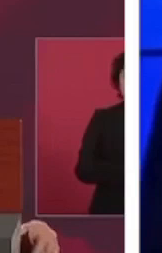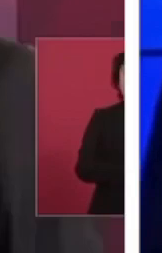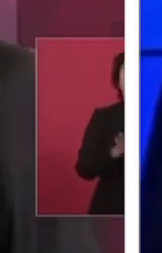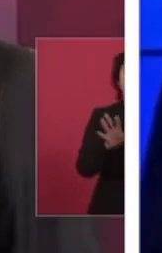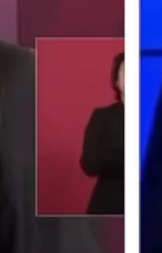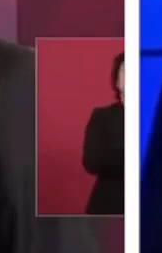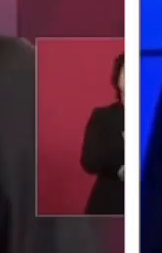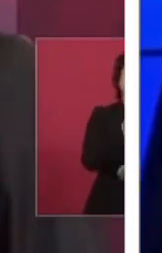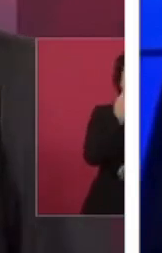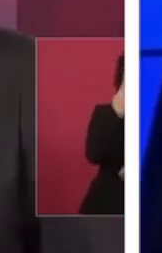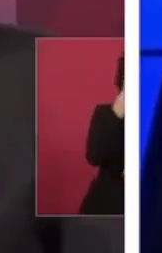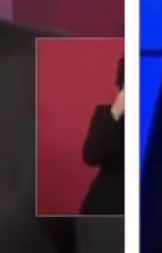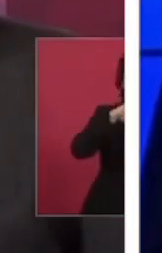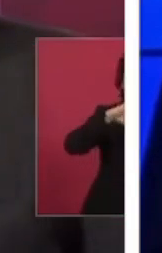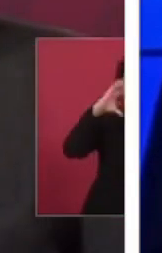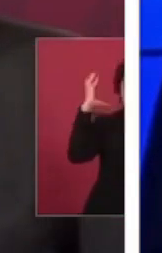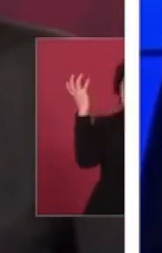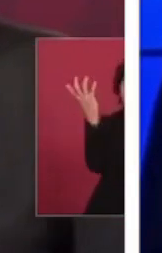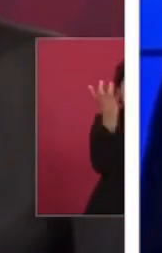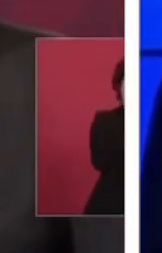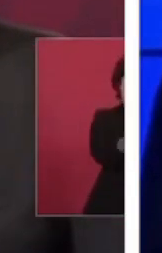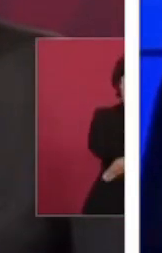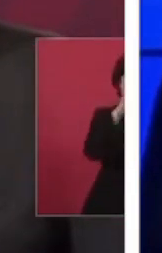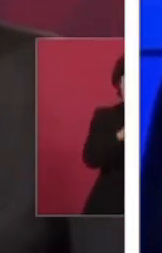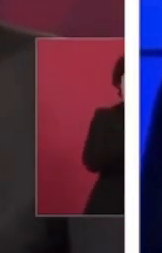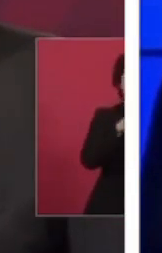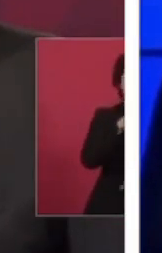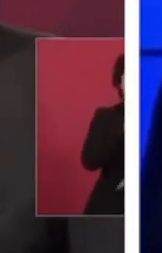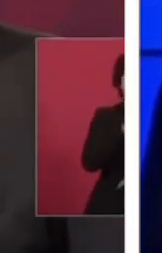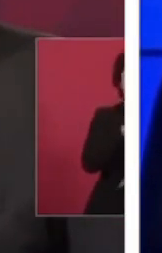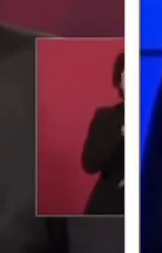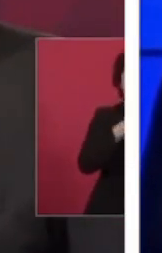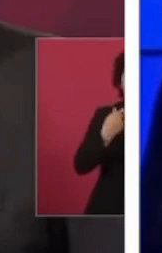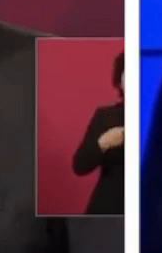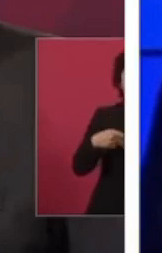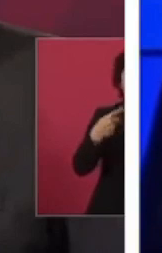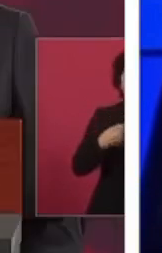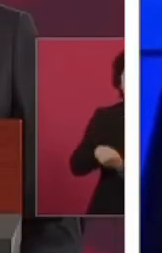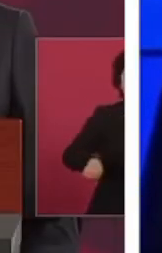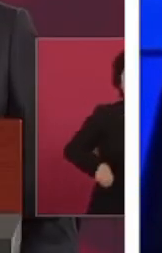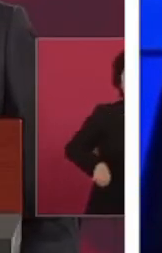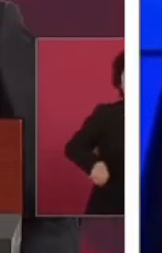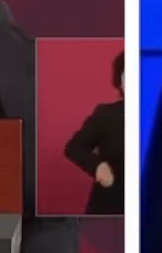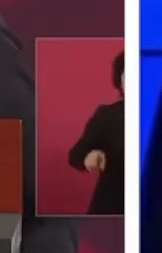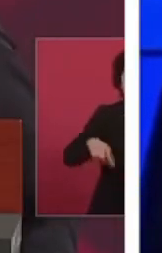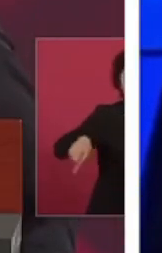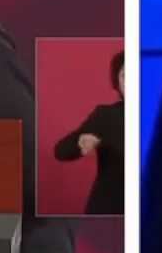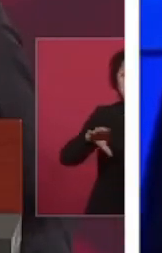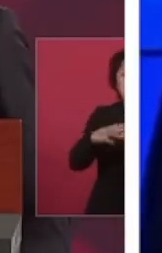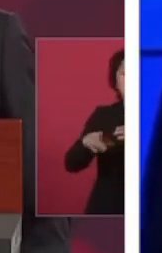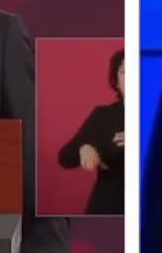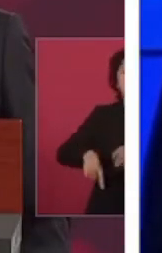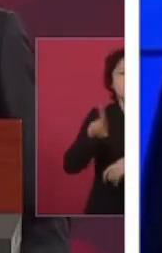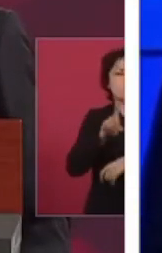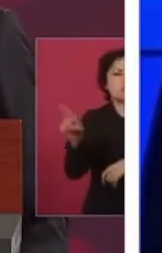tener mucho cuidado con qué se define cambio, porque si ese es el cambio, es decir, empobrecerse,